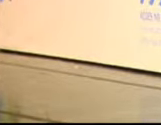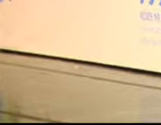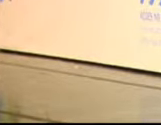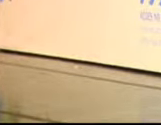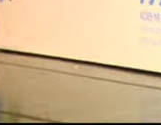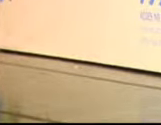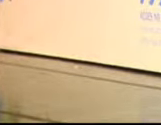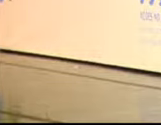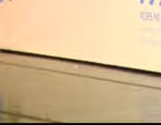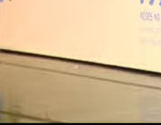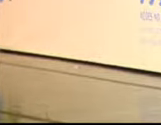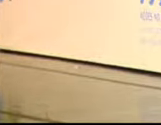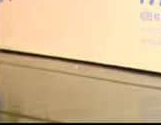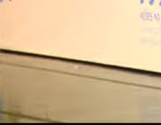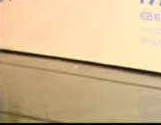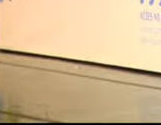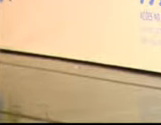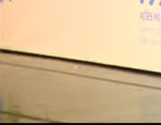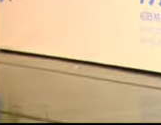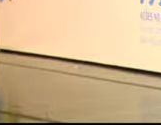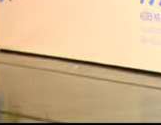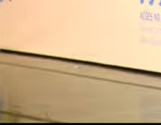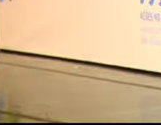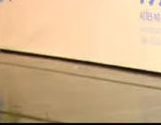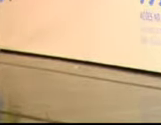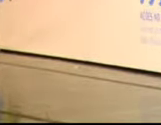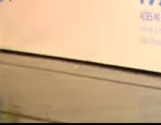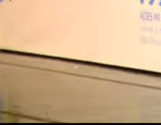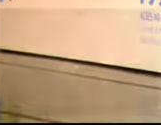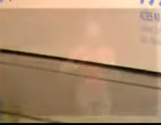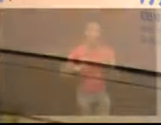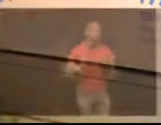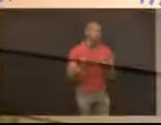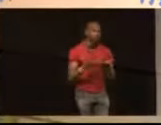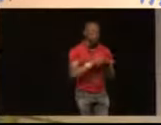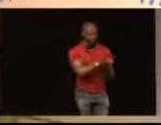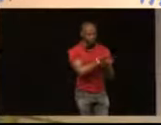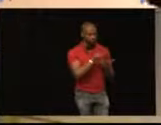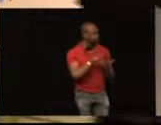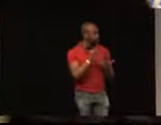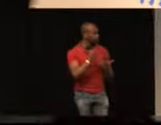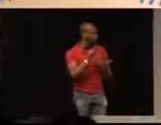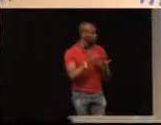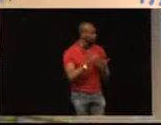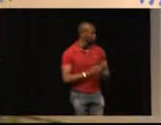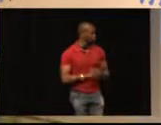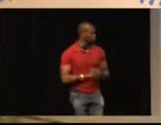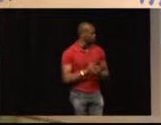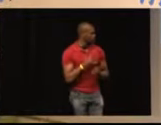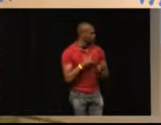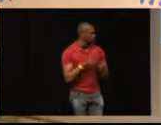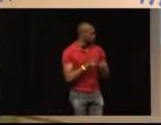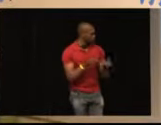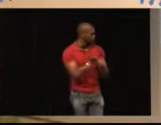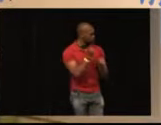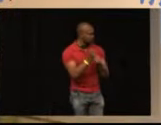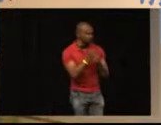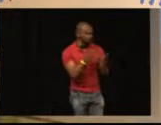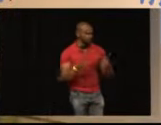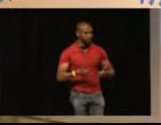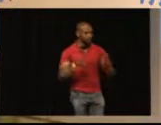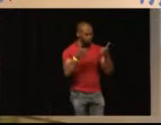función nuestra es tratar justamente llevar adelante ese debate. Y finalmente queremos